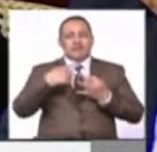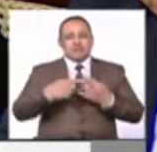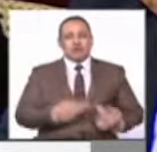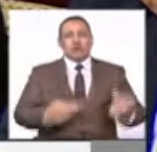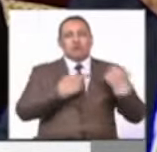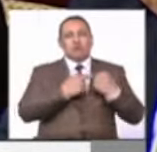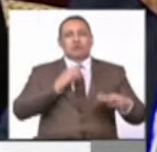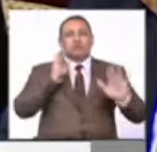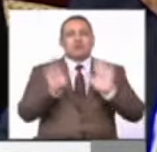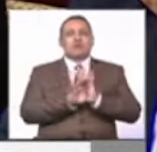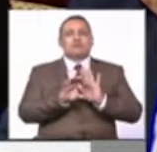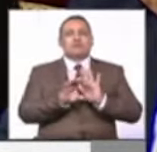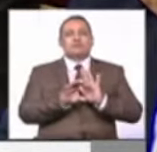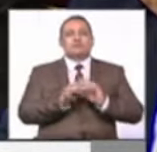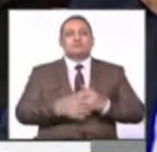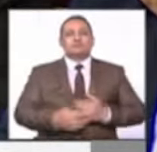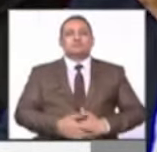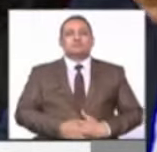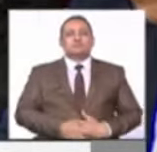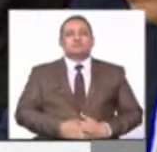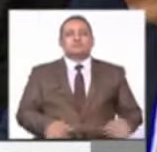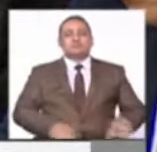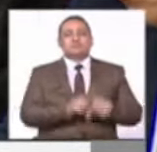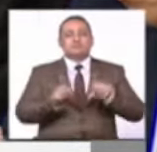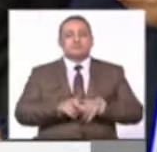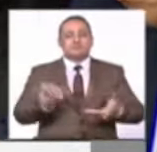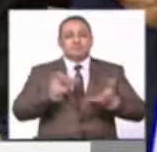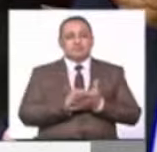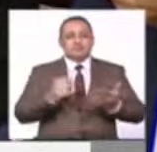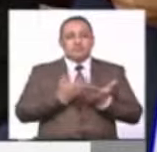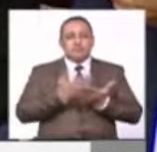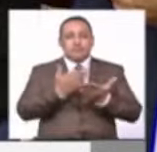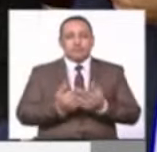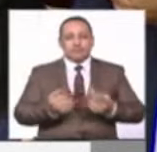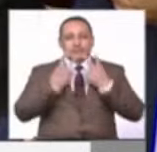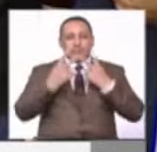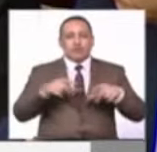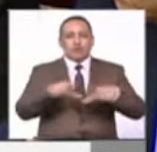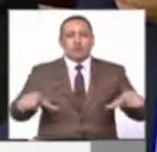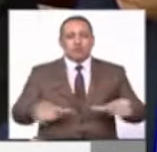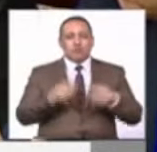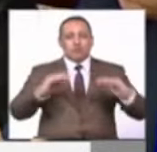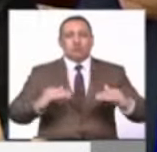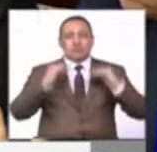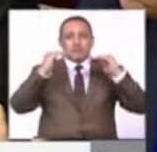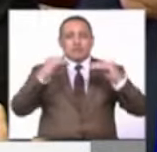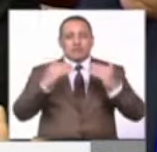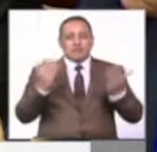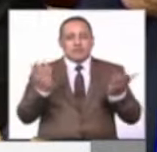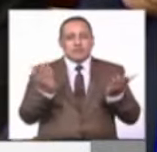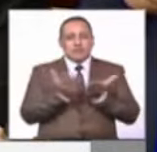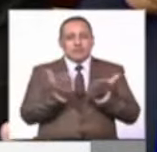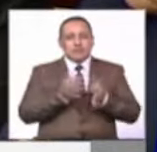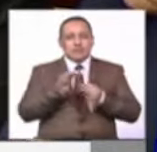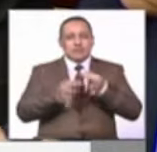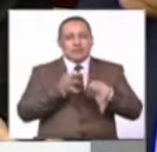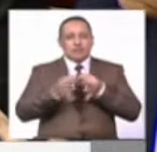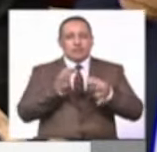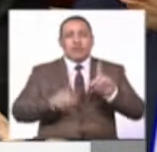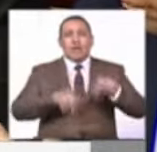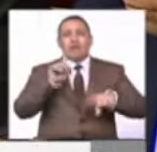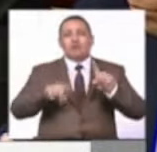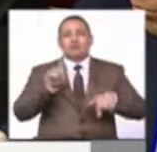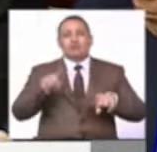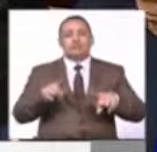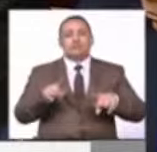por ejemplo y según acudamos a un solo criterio interpretación a alguno de